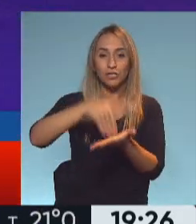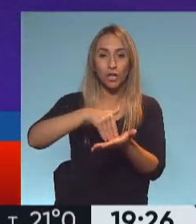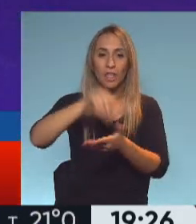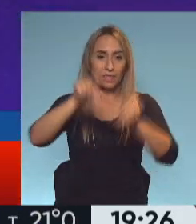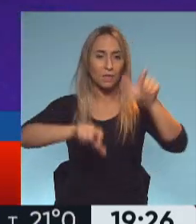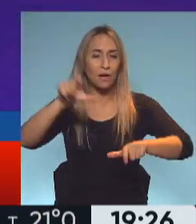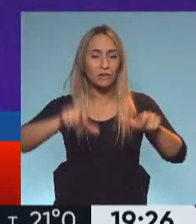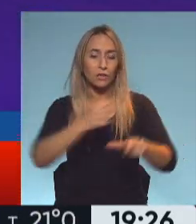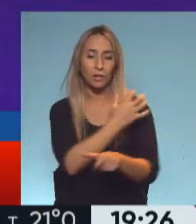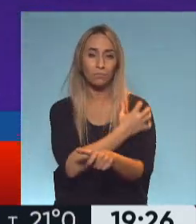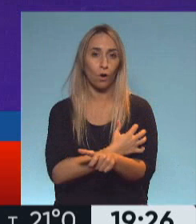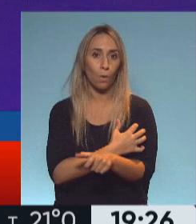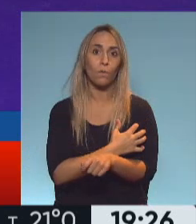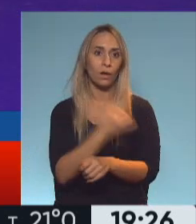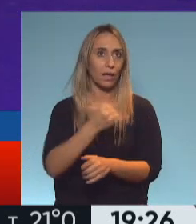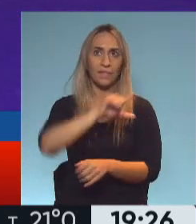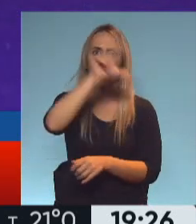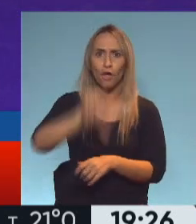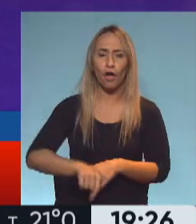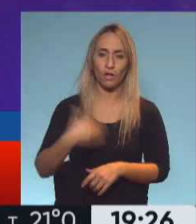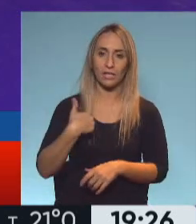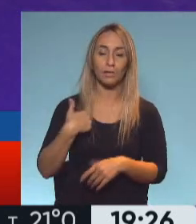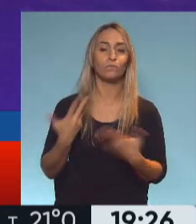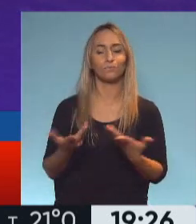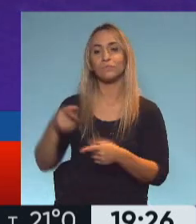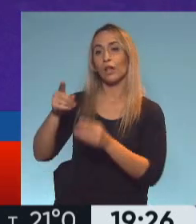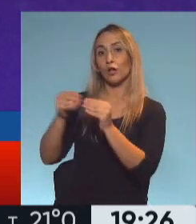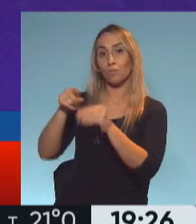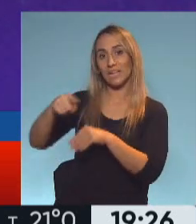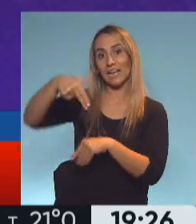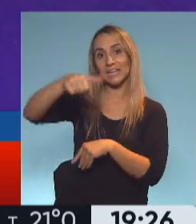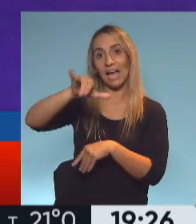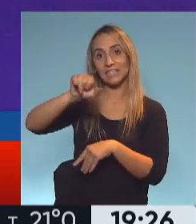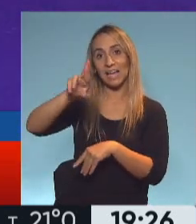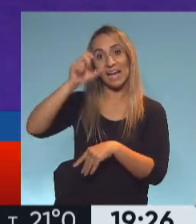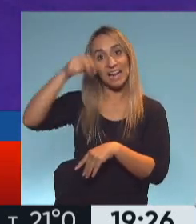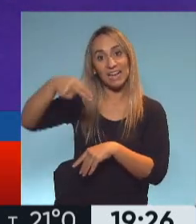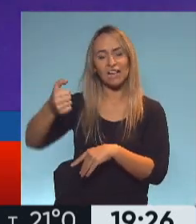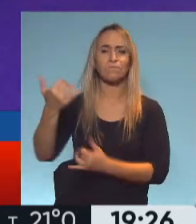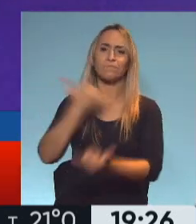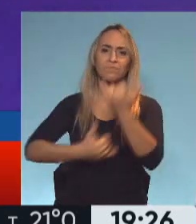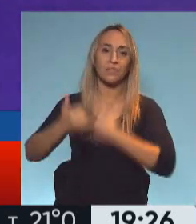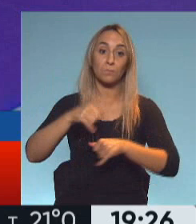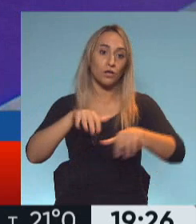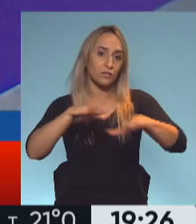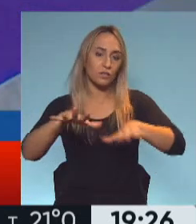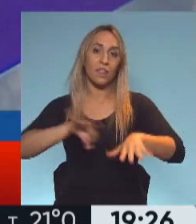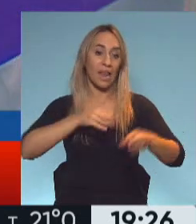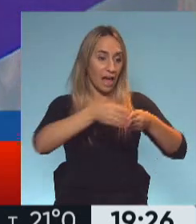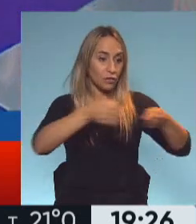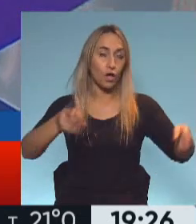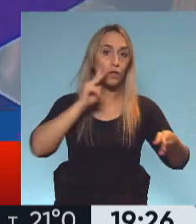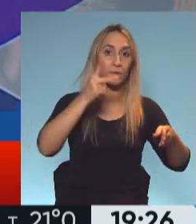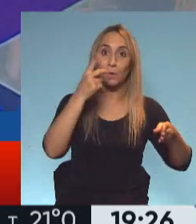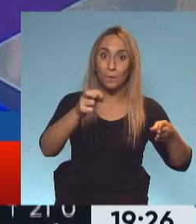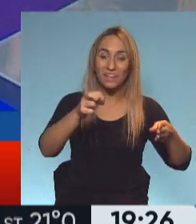trae Nazarena sirve para dimensionar cómo está la situación o cómo ha quedado la situación después de este 2020 dramático